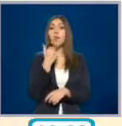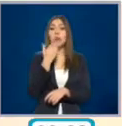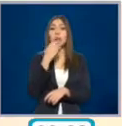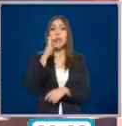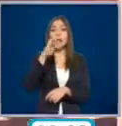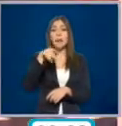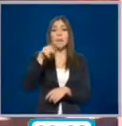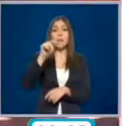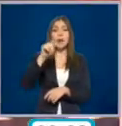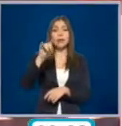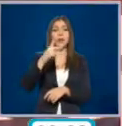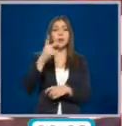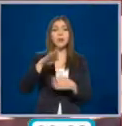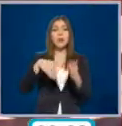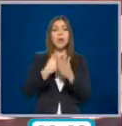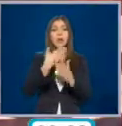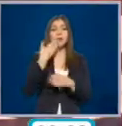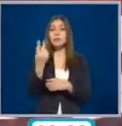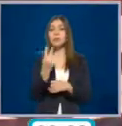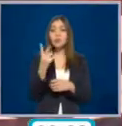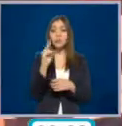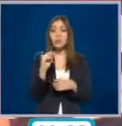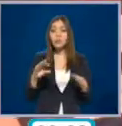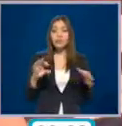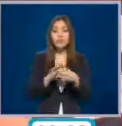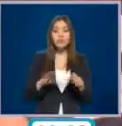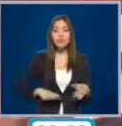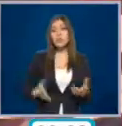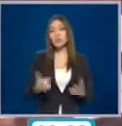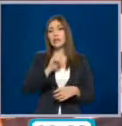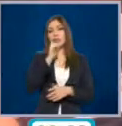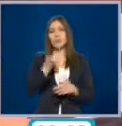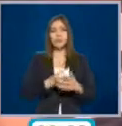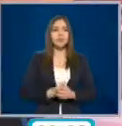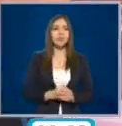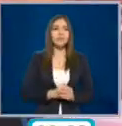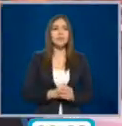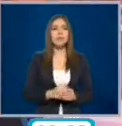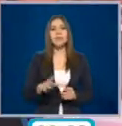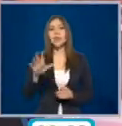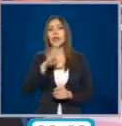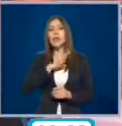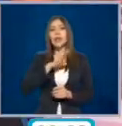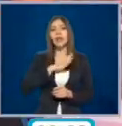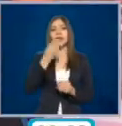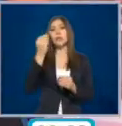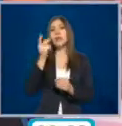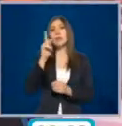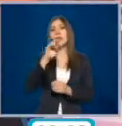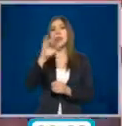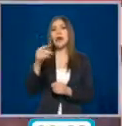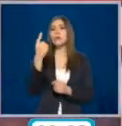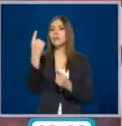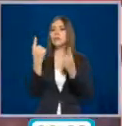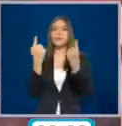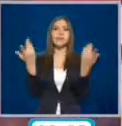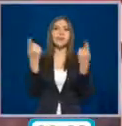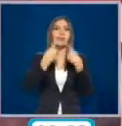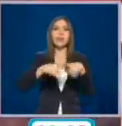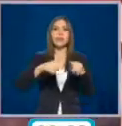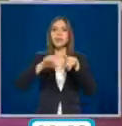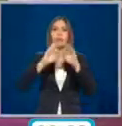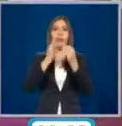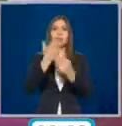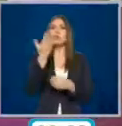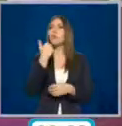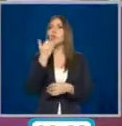sí? Pues mira, definitivamente hay parejas que funcionan de diferentes maneras, no hay reglas, es decir,